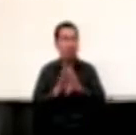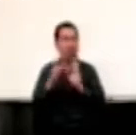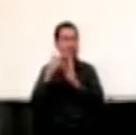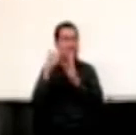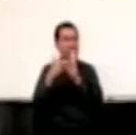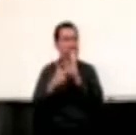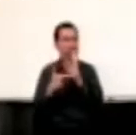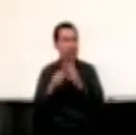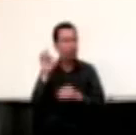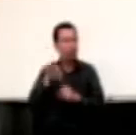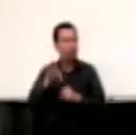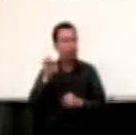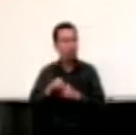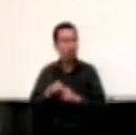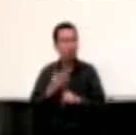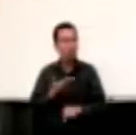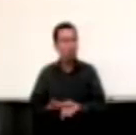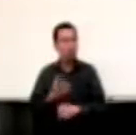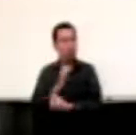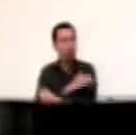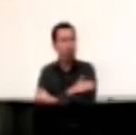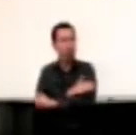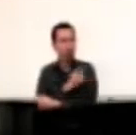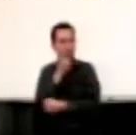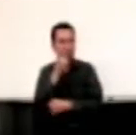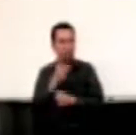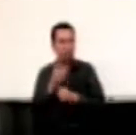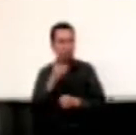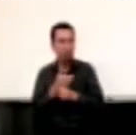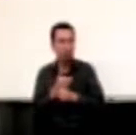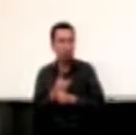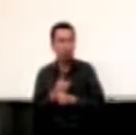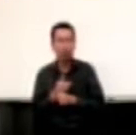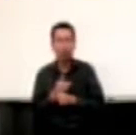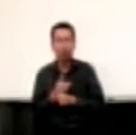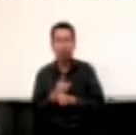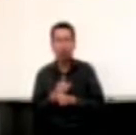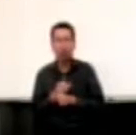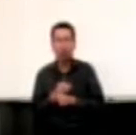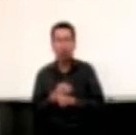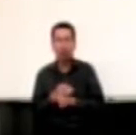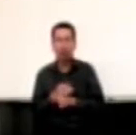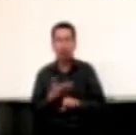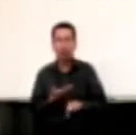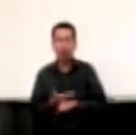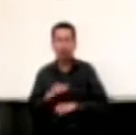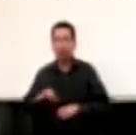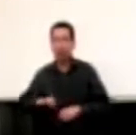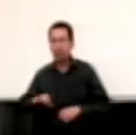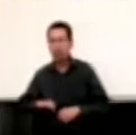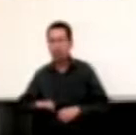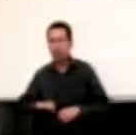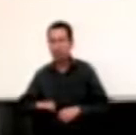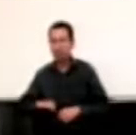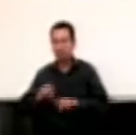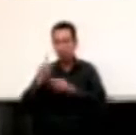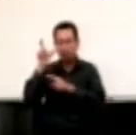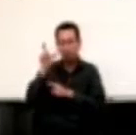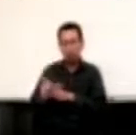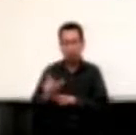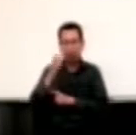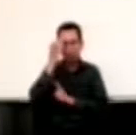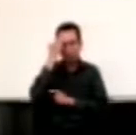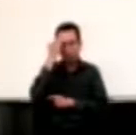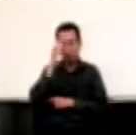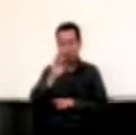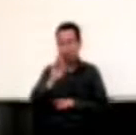un componente muy poderoso. Yo creo, honestamente, ahí quizás también nos sería interesante conocer la opinión de Fernando, que es un experto